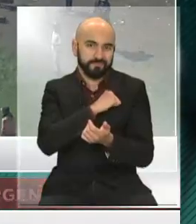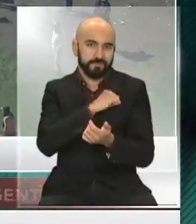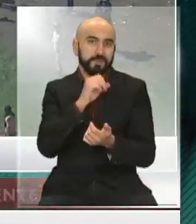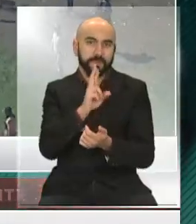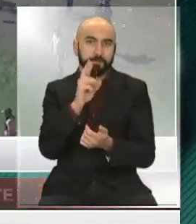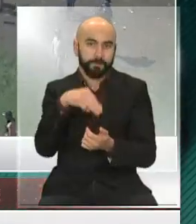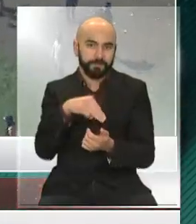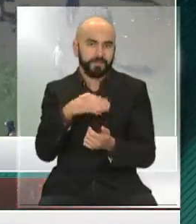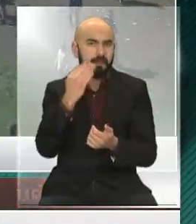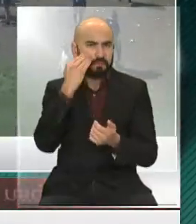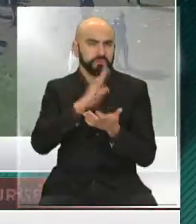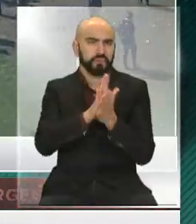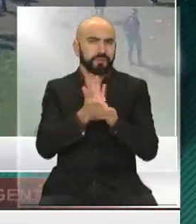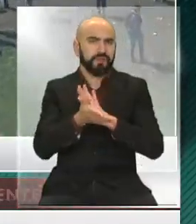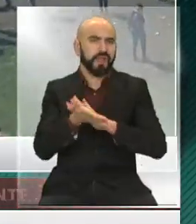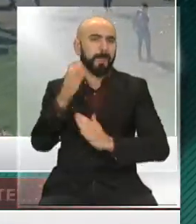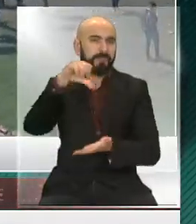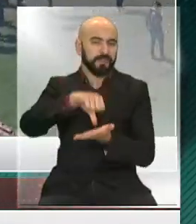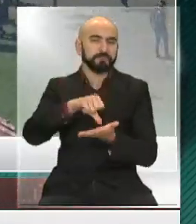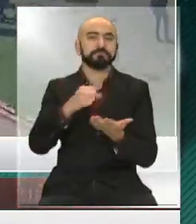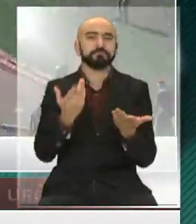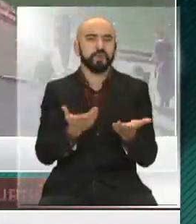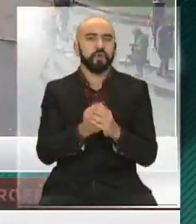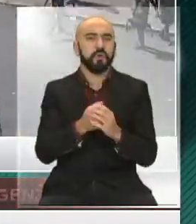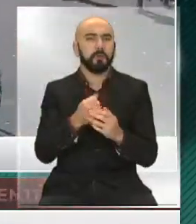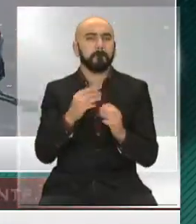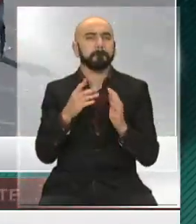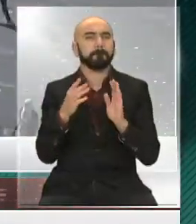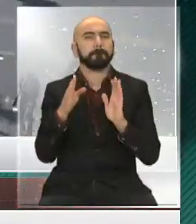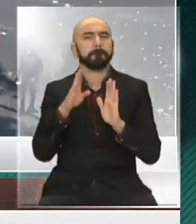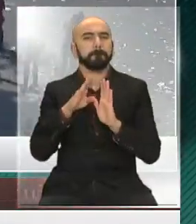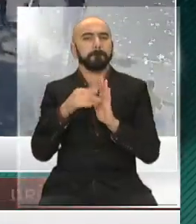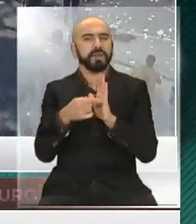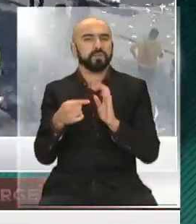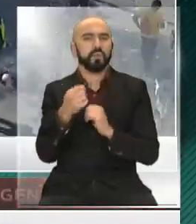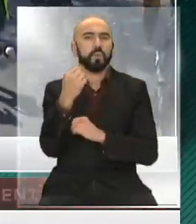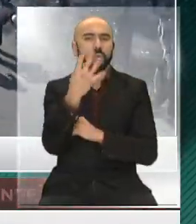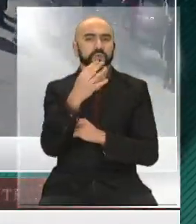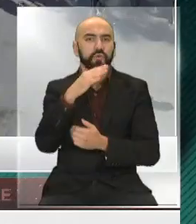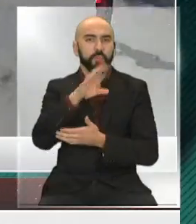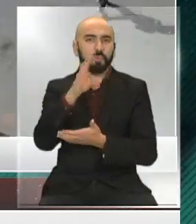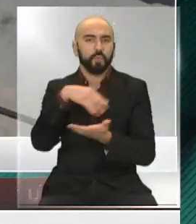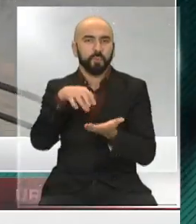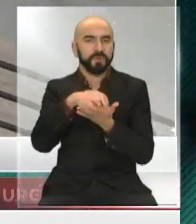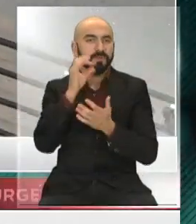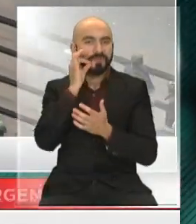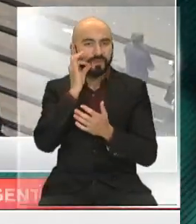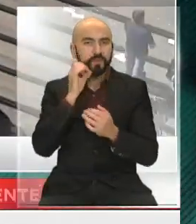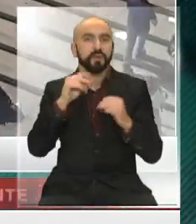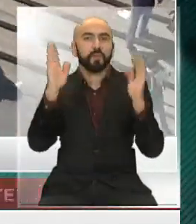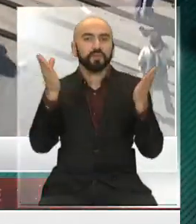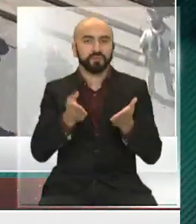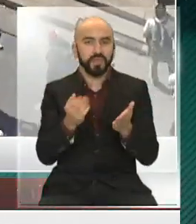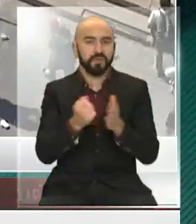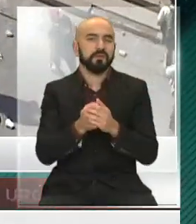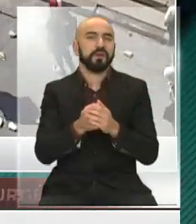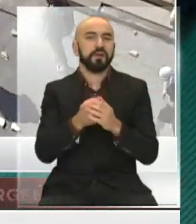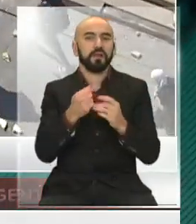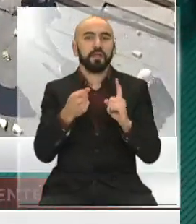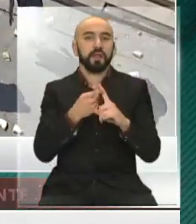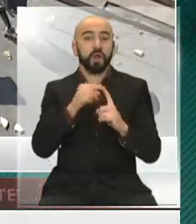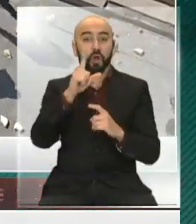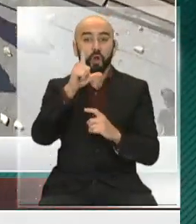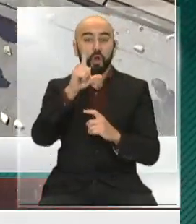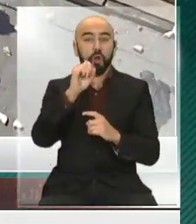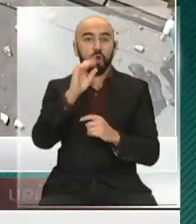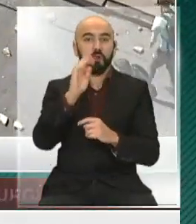capital excepto en cuatro comunas eran en vitacura huechuraba lo barnechea y san josé de maipo en